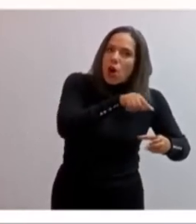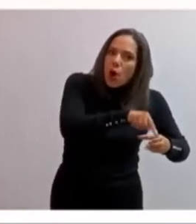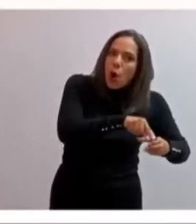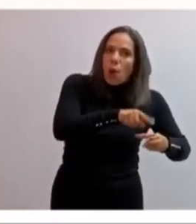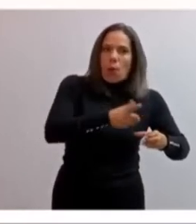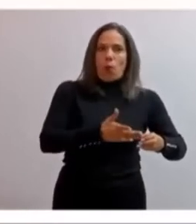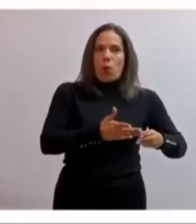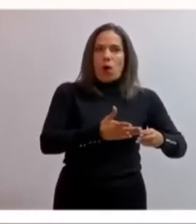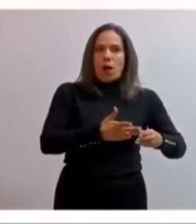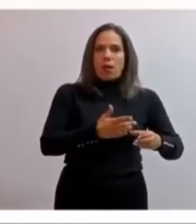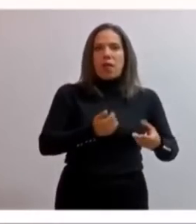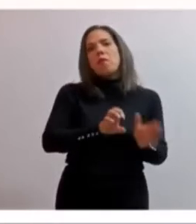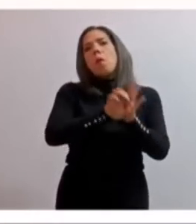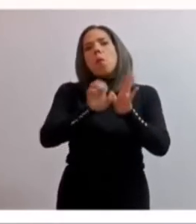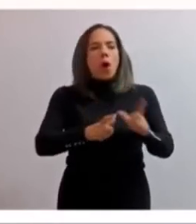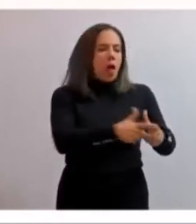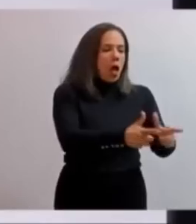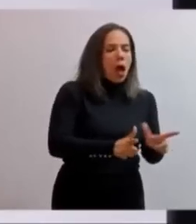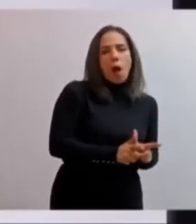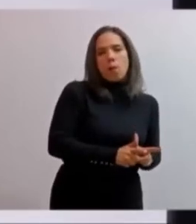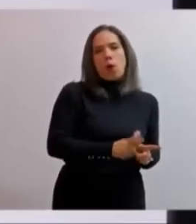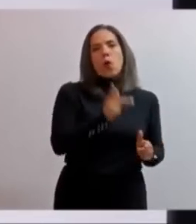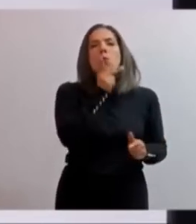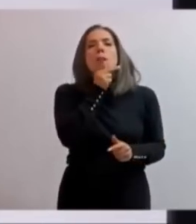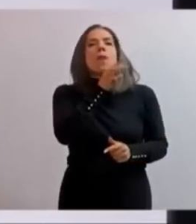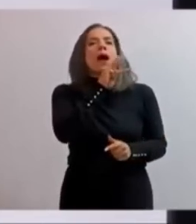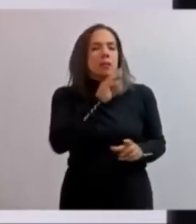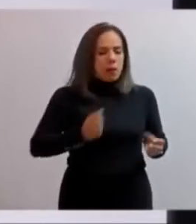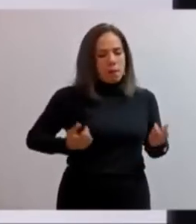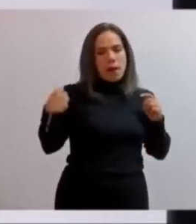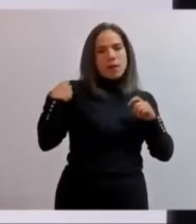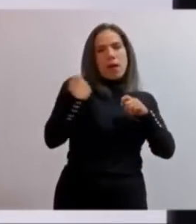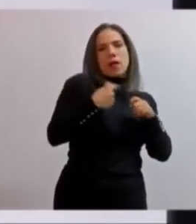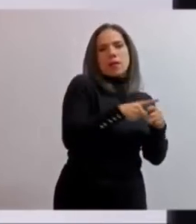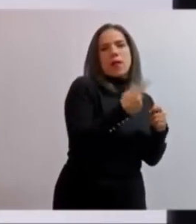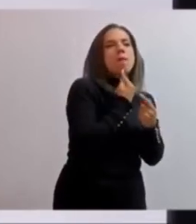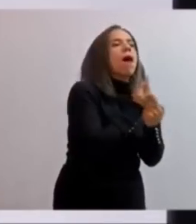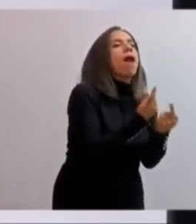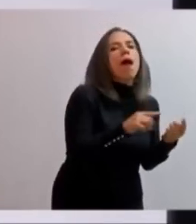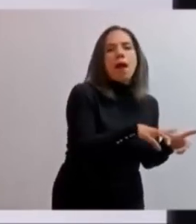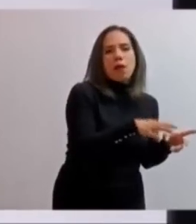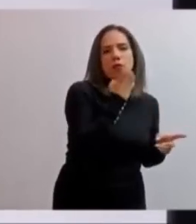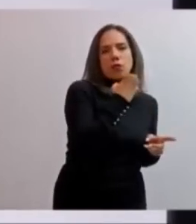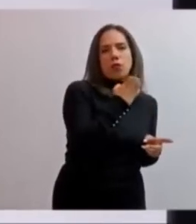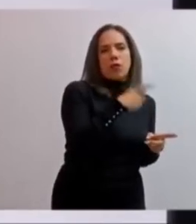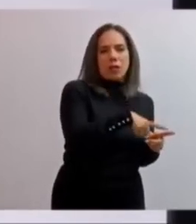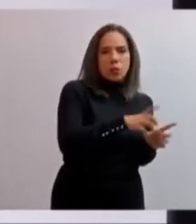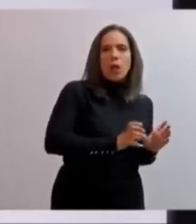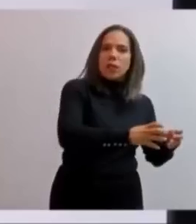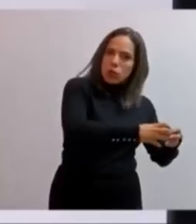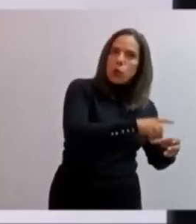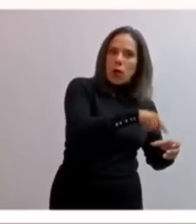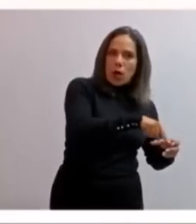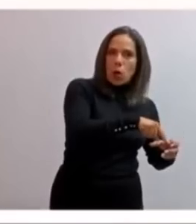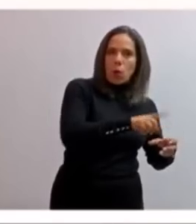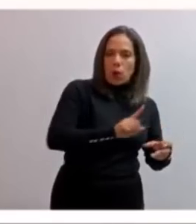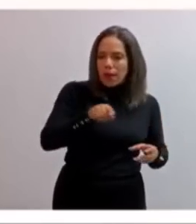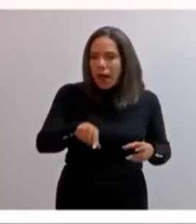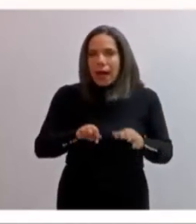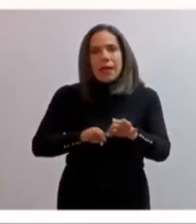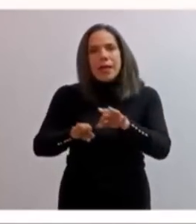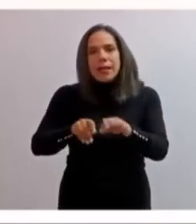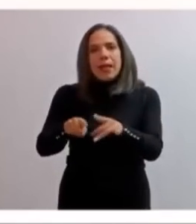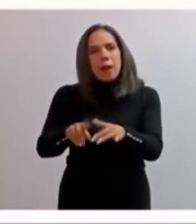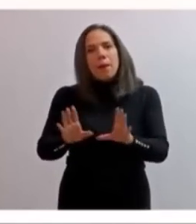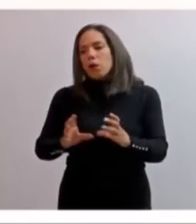o ese grupo de padres de familia que llevan a los niños a la escuela, permite formular una comunidad de trabajo